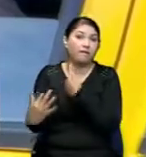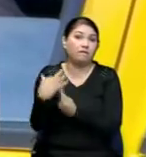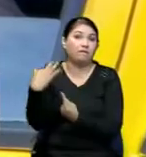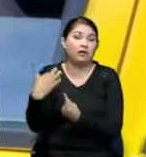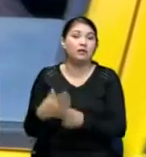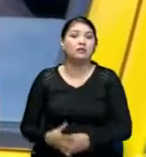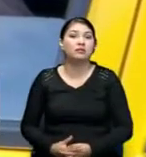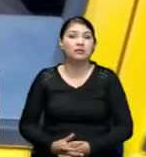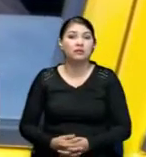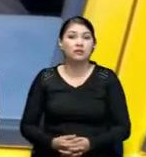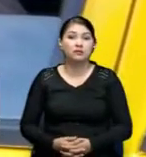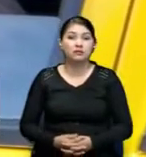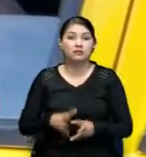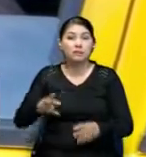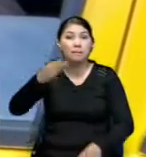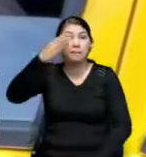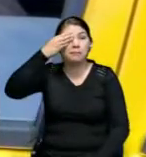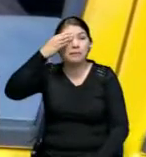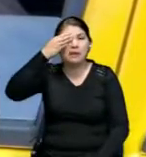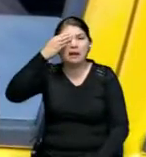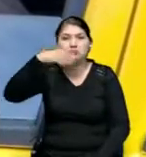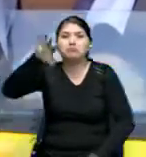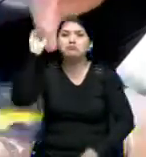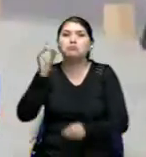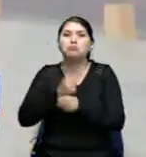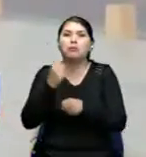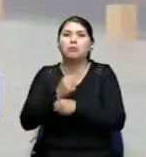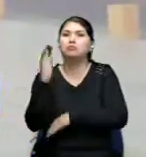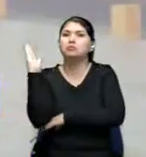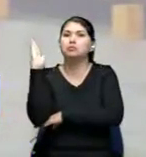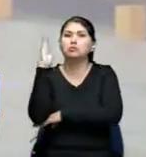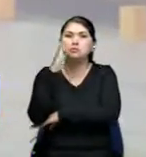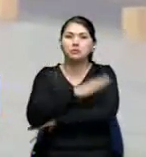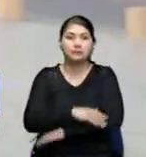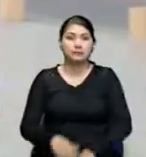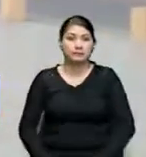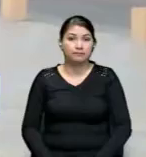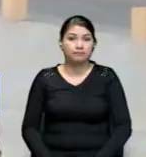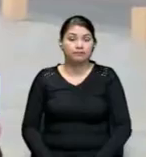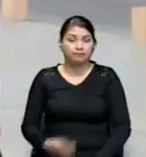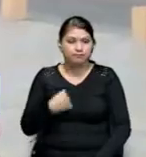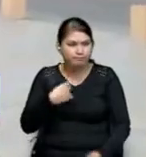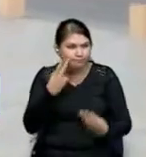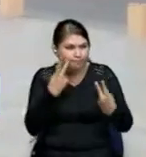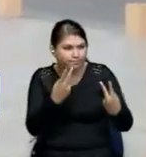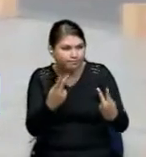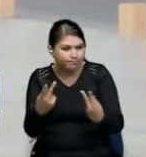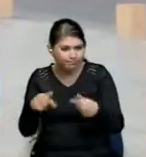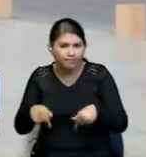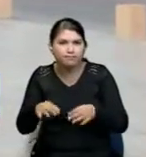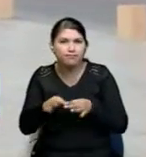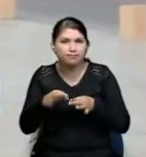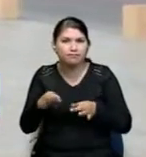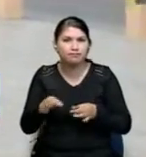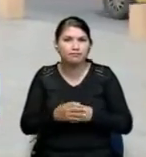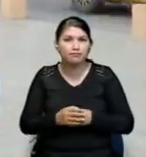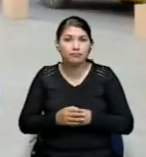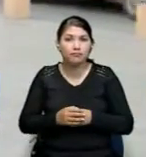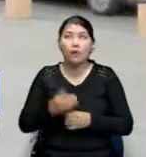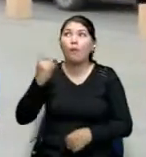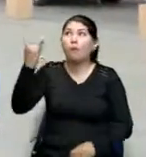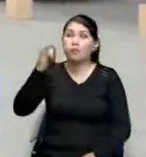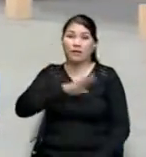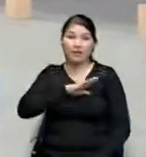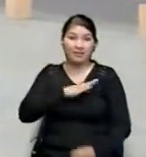el gremio de piratas que ya trabajan a toda hora y pues yo creo que el municipio no aunque tengamos un alcalde